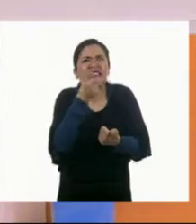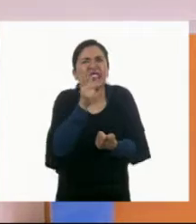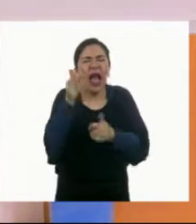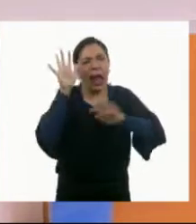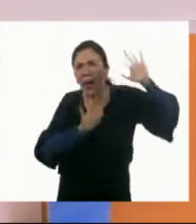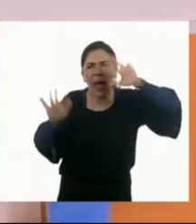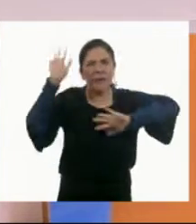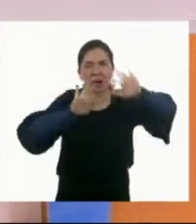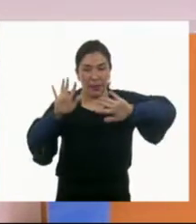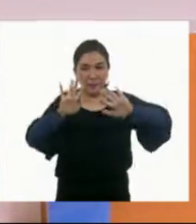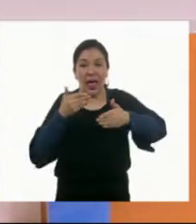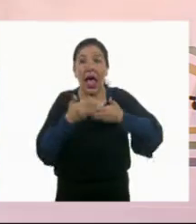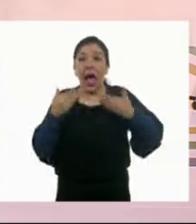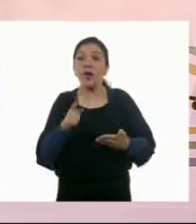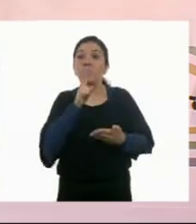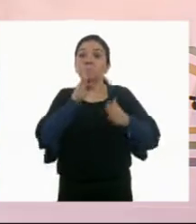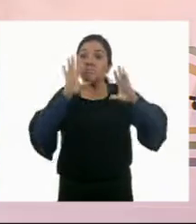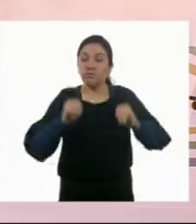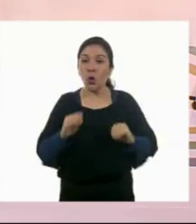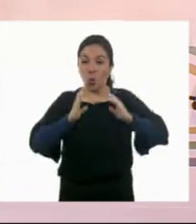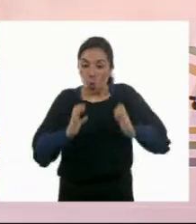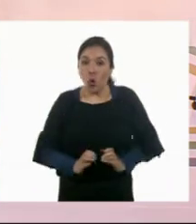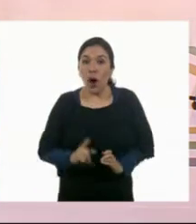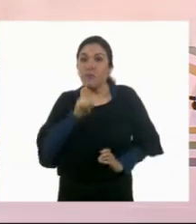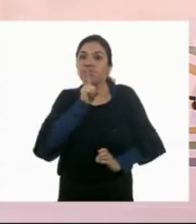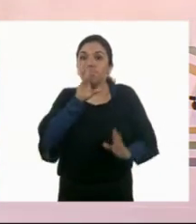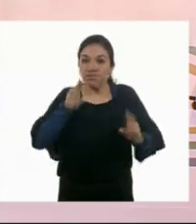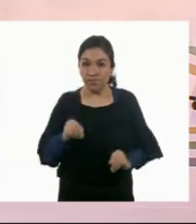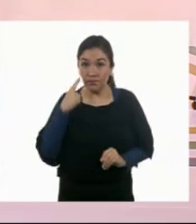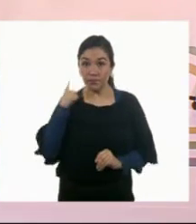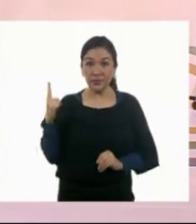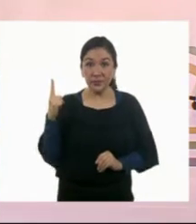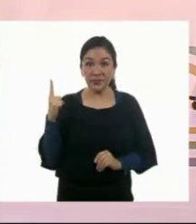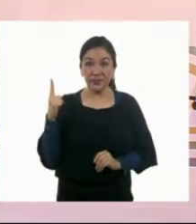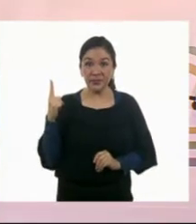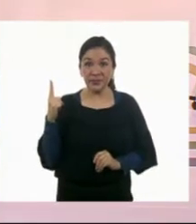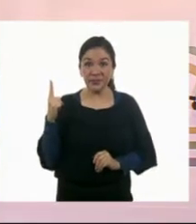entender. Ahora voy a hacer un silencio con mi cuerpo.